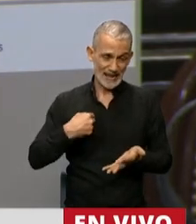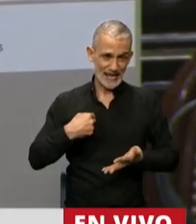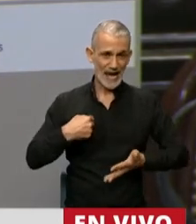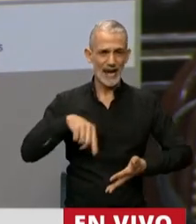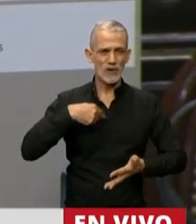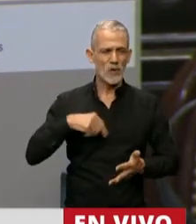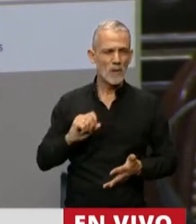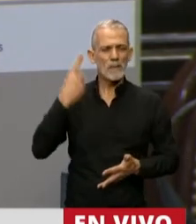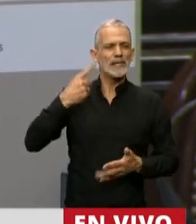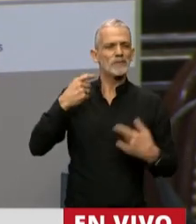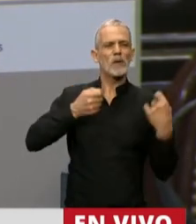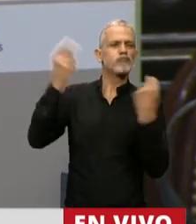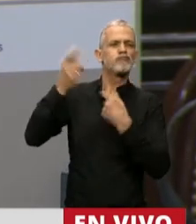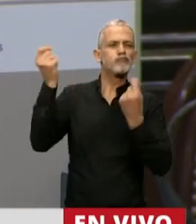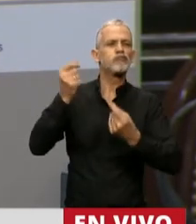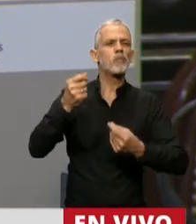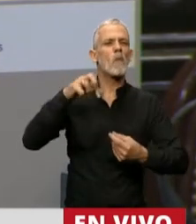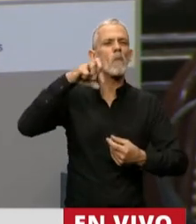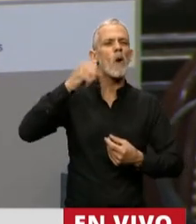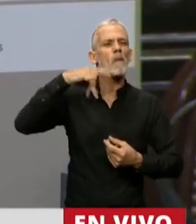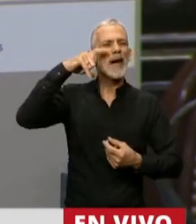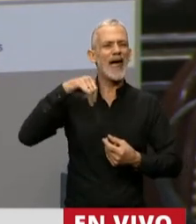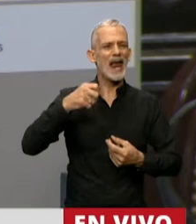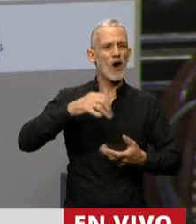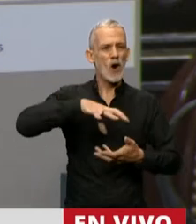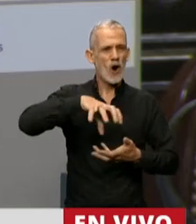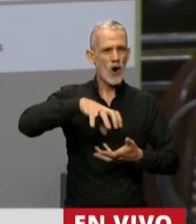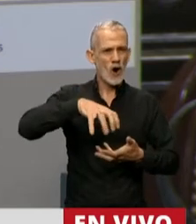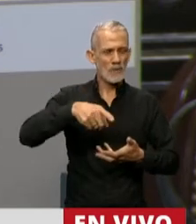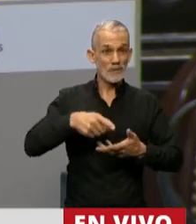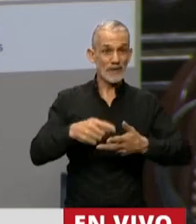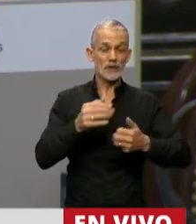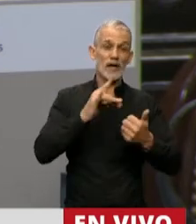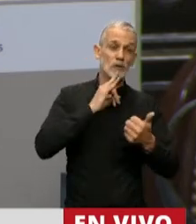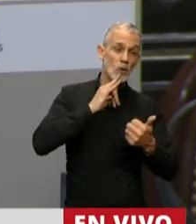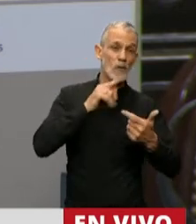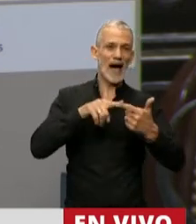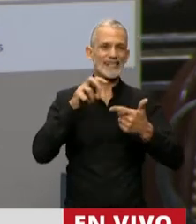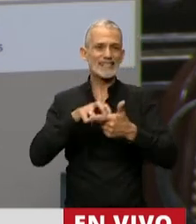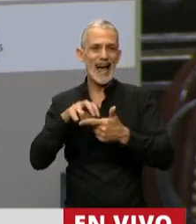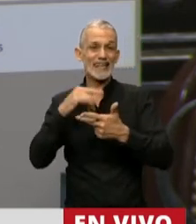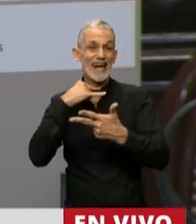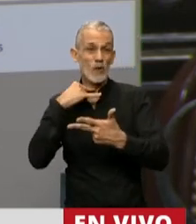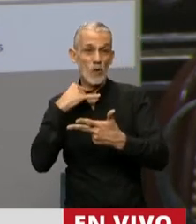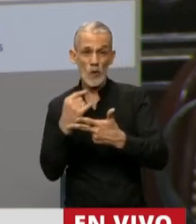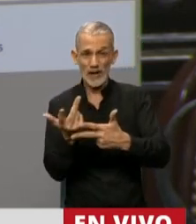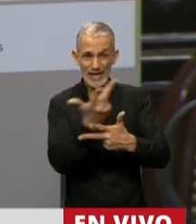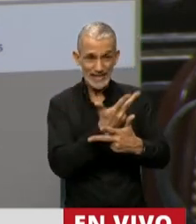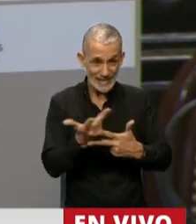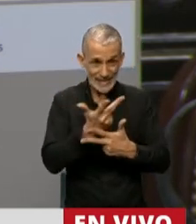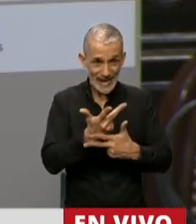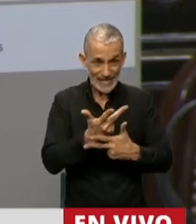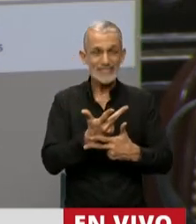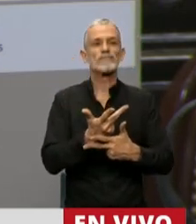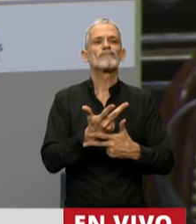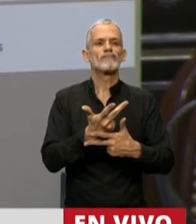somos los principales exportadores de pomelo, por ejemplo, y entre Tucumán, Salta y Jujuy